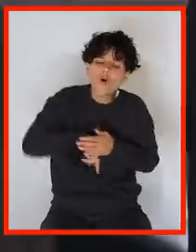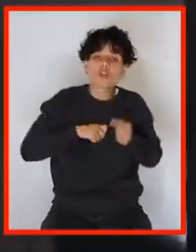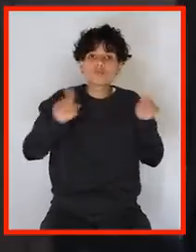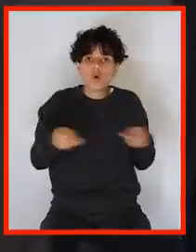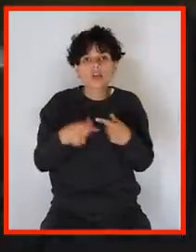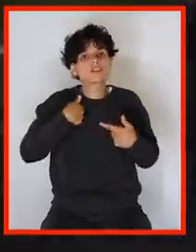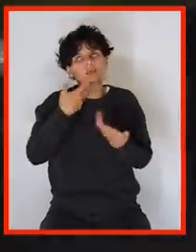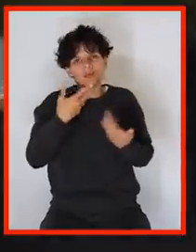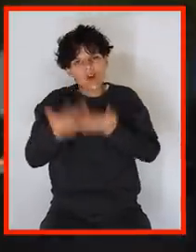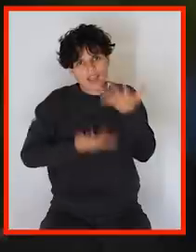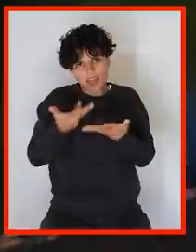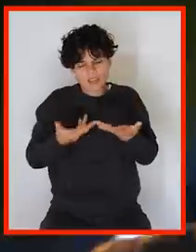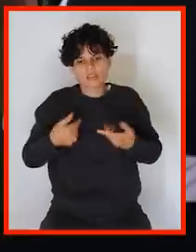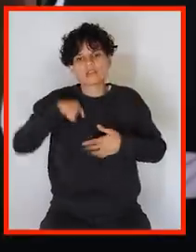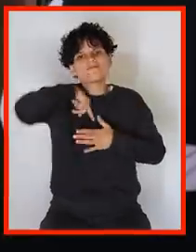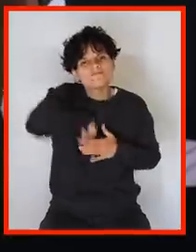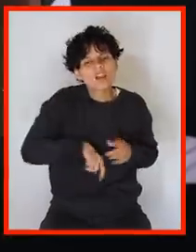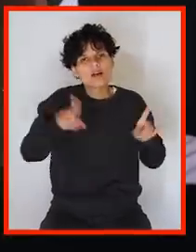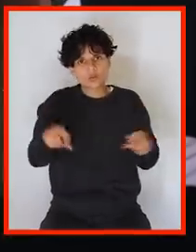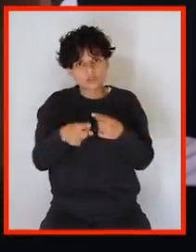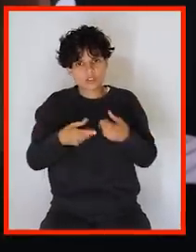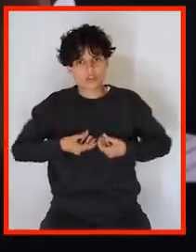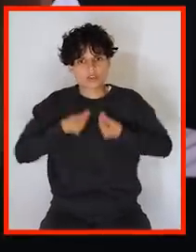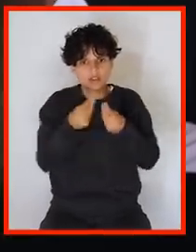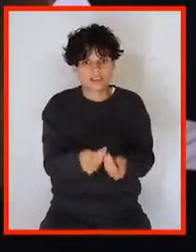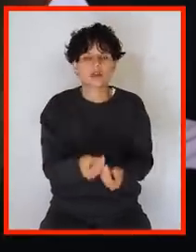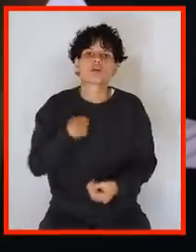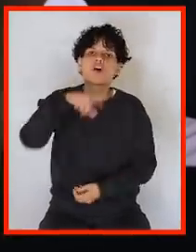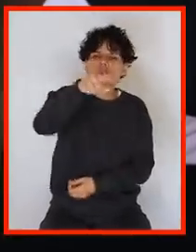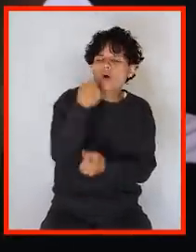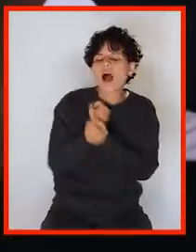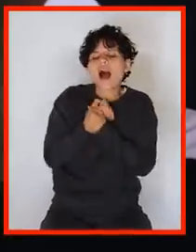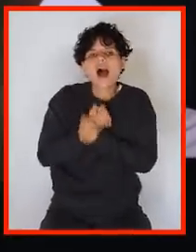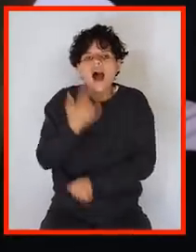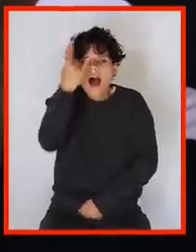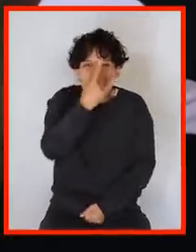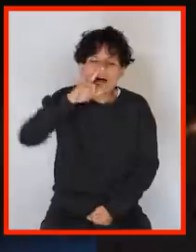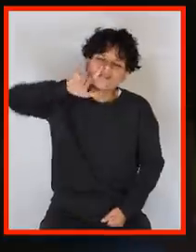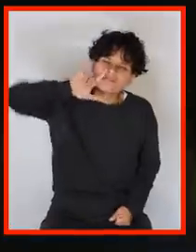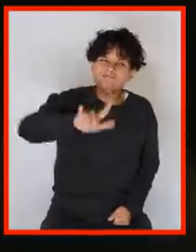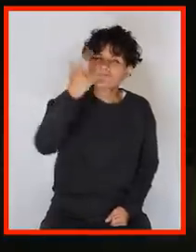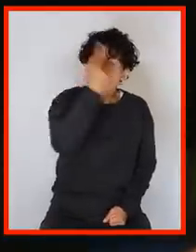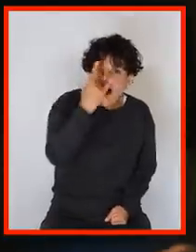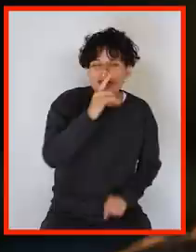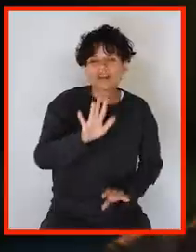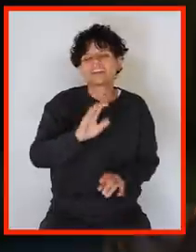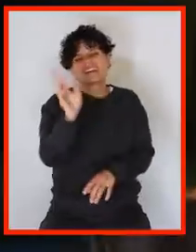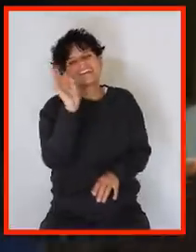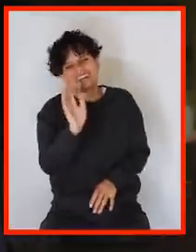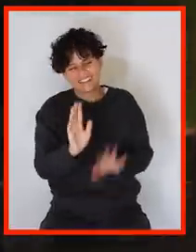amor, te hablo como cantante, po. ¿Cachai? Tú amás el alcohol, po. Sí. Pues ese día empecé a